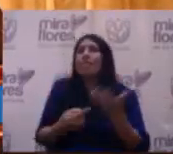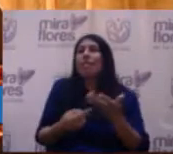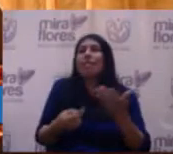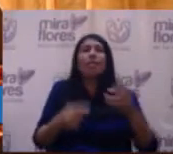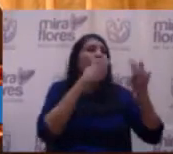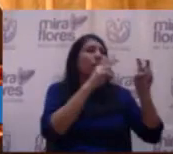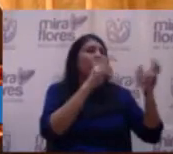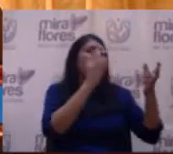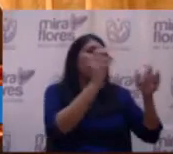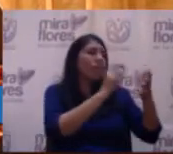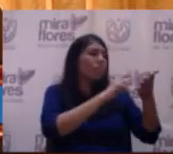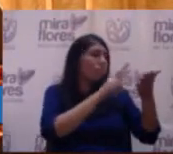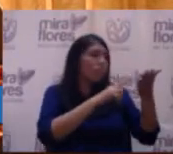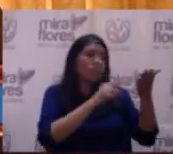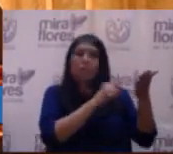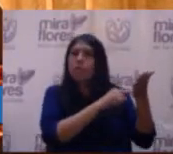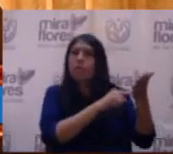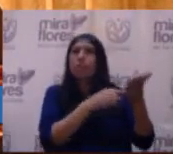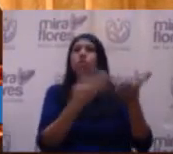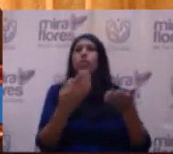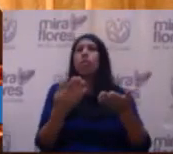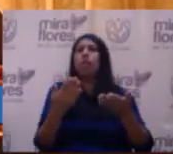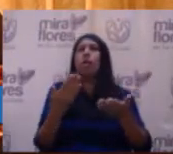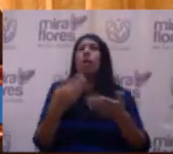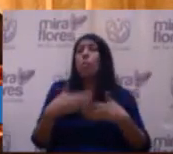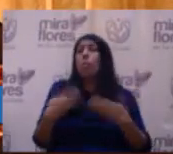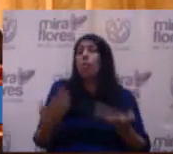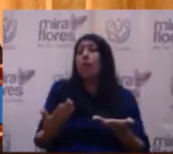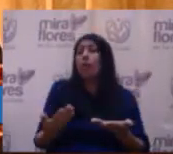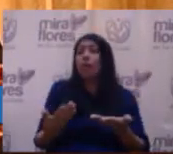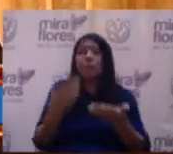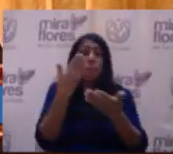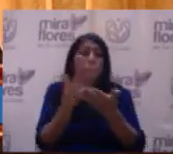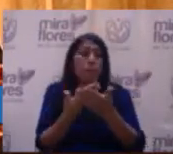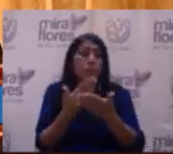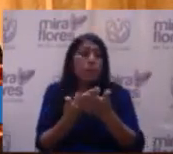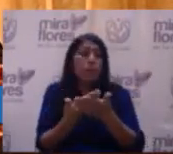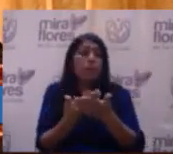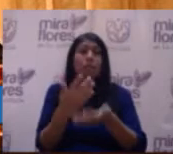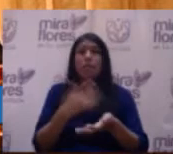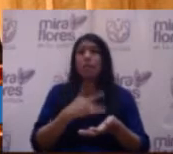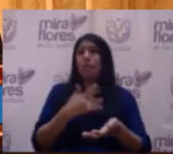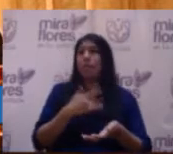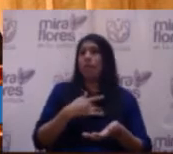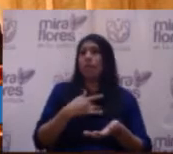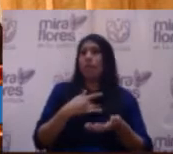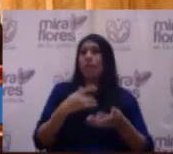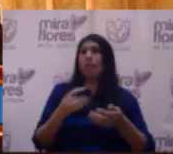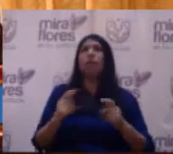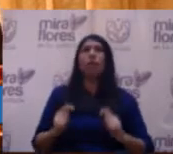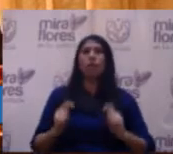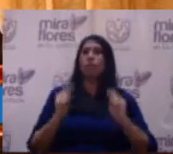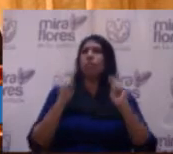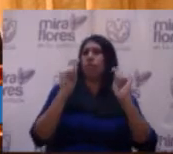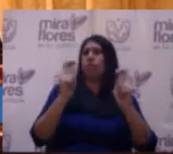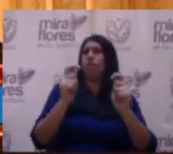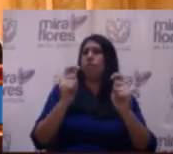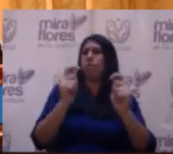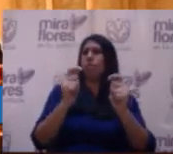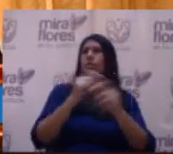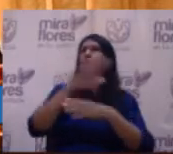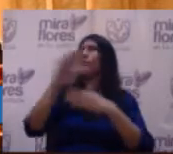que puedan de alguna forma palpar los premios, sentir los premios como premios propios, porque esos son premios de toda